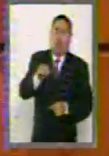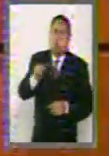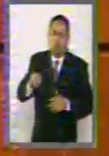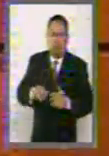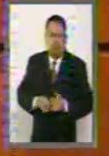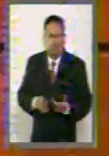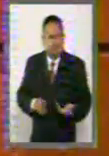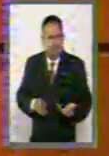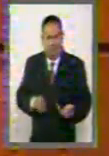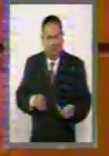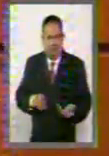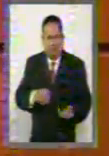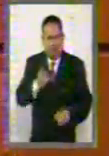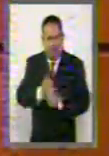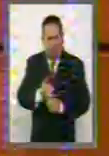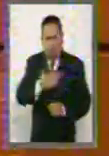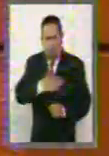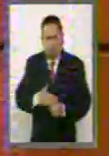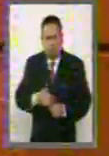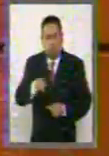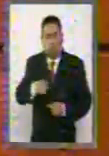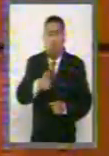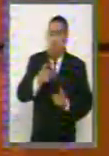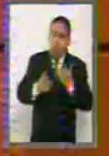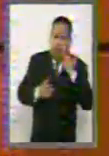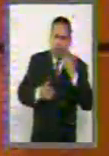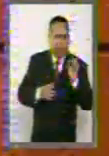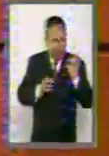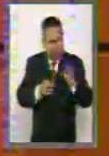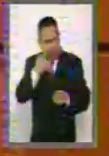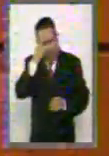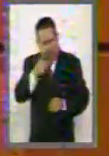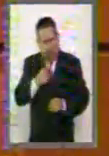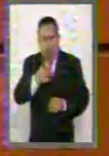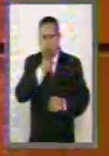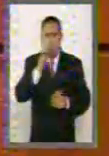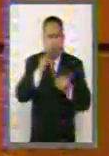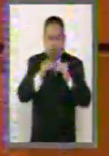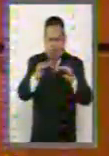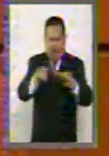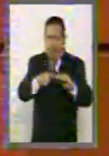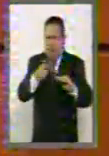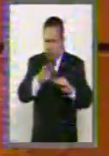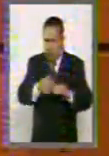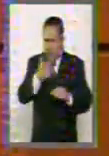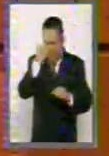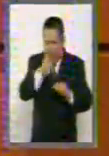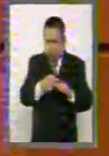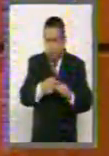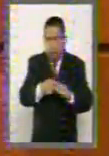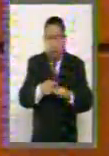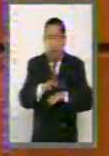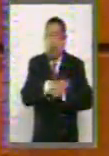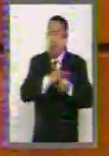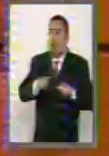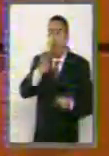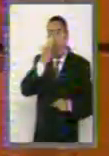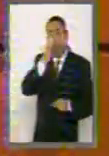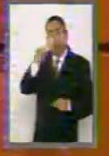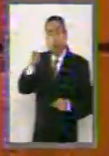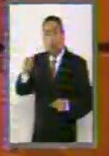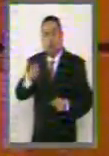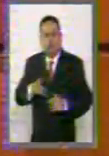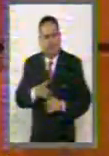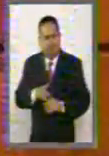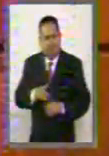más injusto que utilizar una causa tan justa como la de género para razones incorrectas. Y